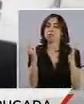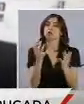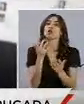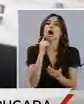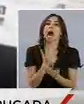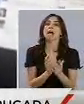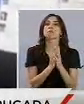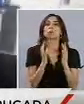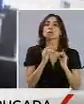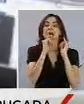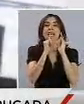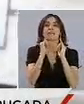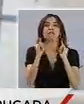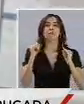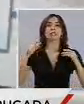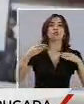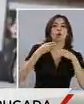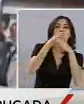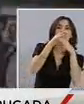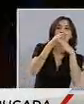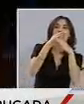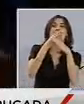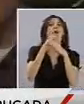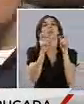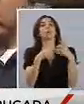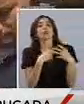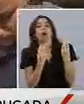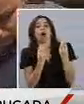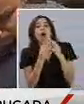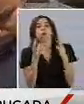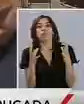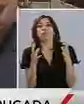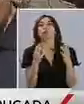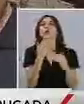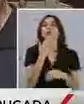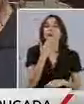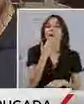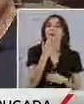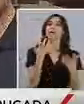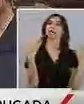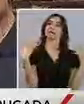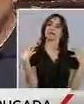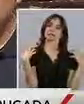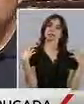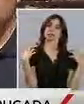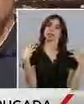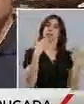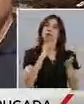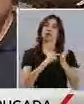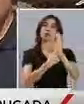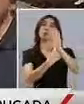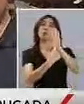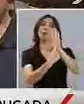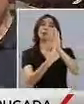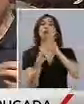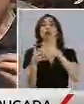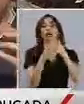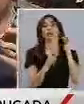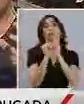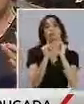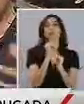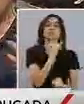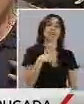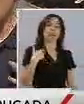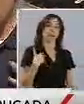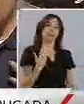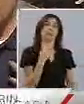información cruzada de gente que se alarma de sobremanera y tal vez también hay que ser bien responsable a hora de publicar en las redes sociales. Sí, lamentablemente, y